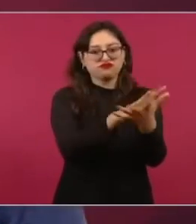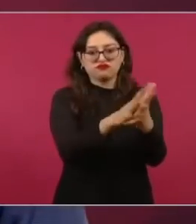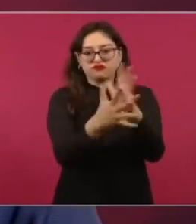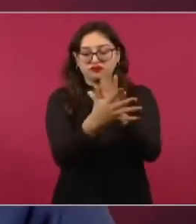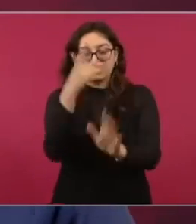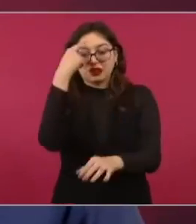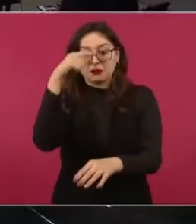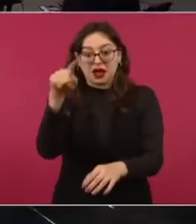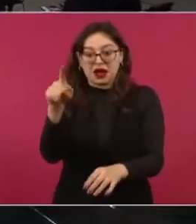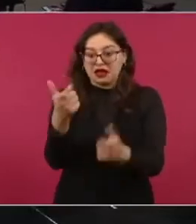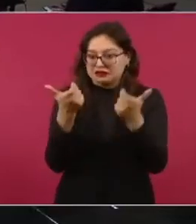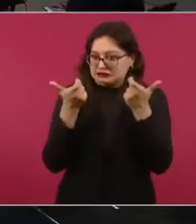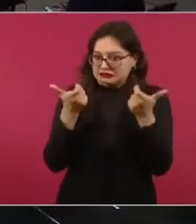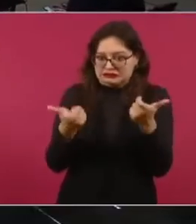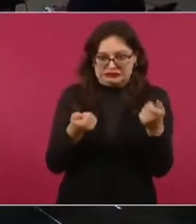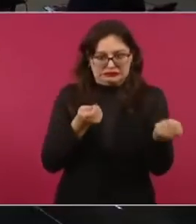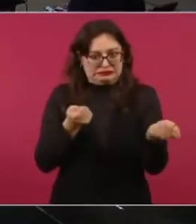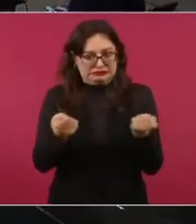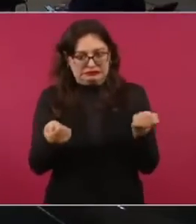que